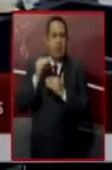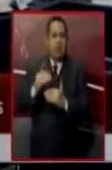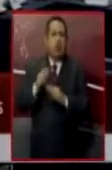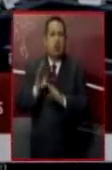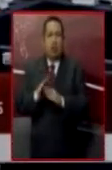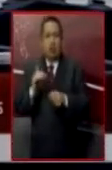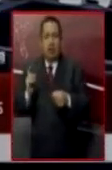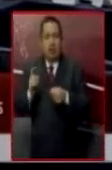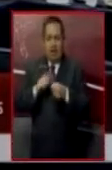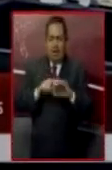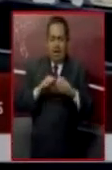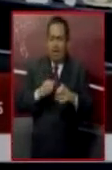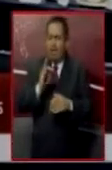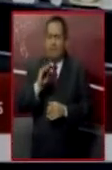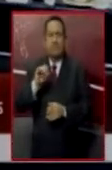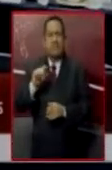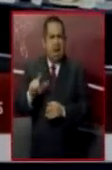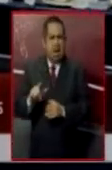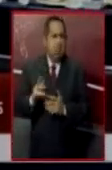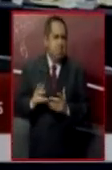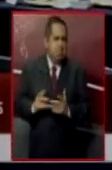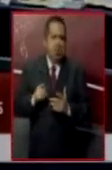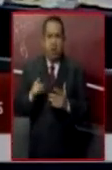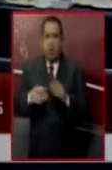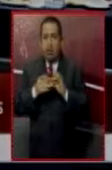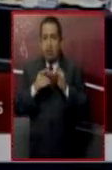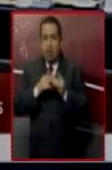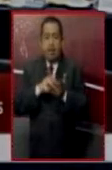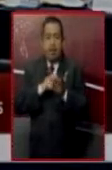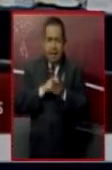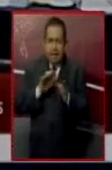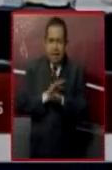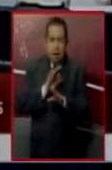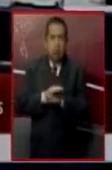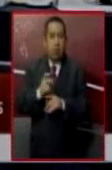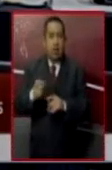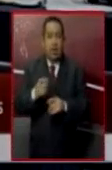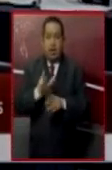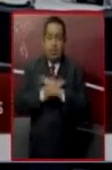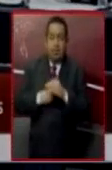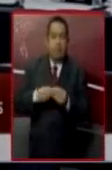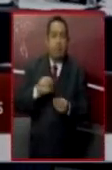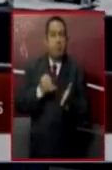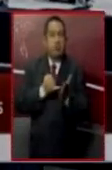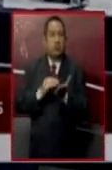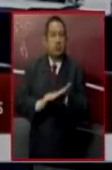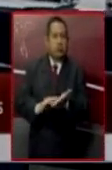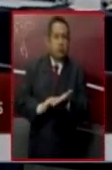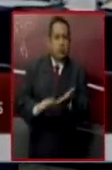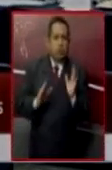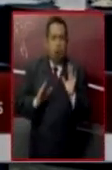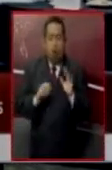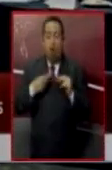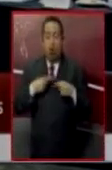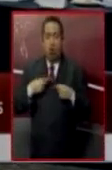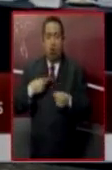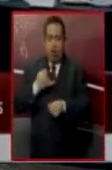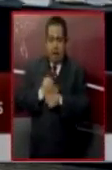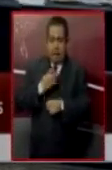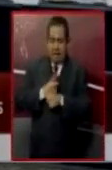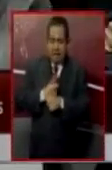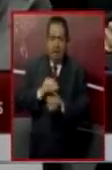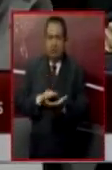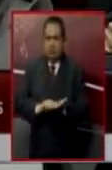al régimen de incorporación fiscal, así como modificaciones en el ámbito de deducciones personales y deducción por incapacidad.